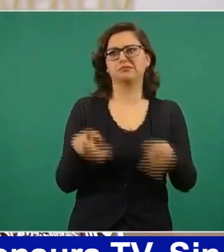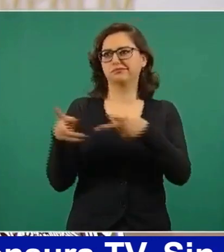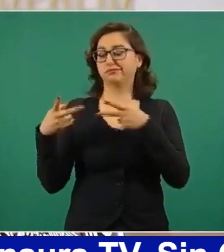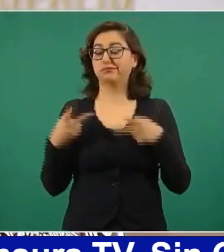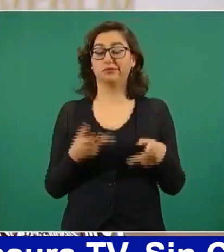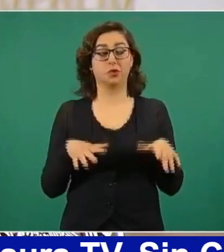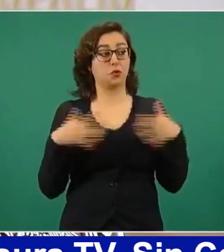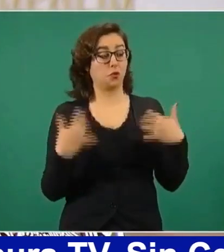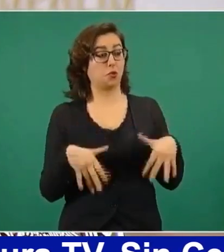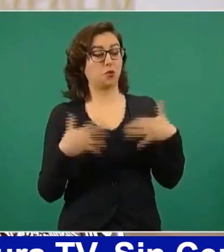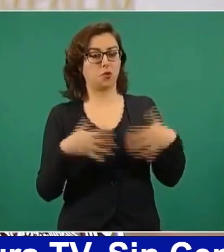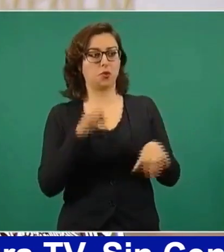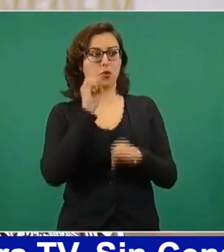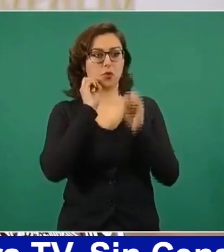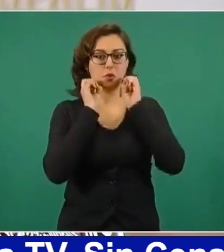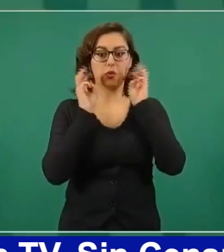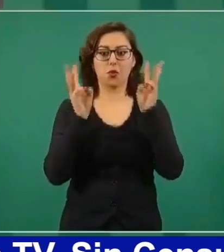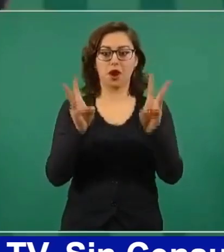Entonces,